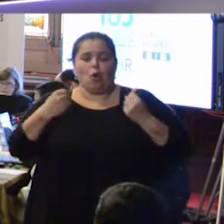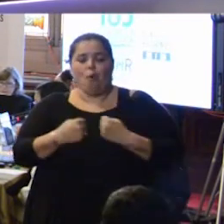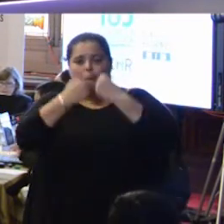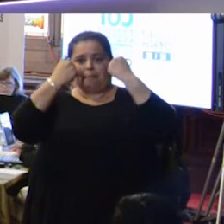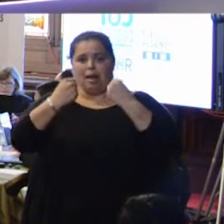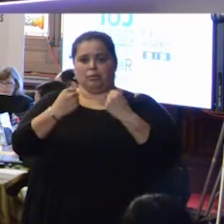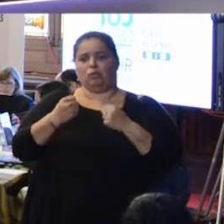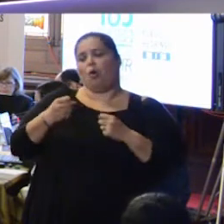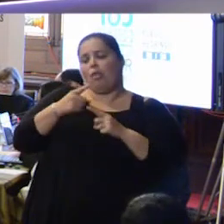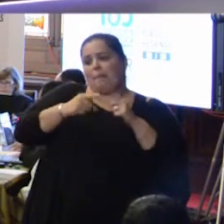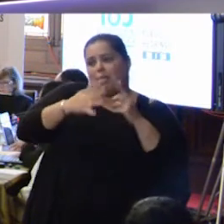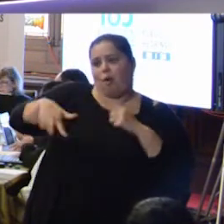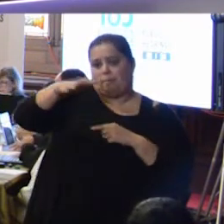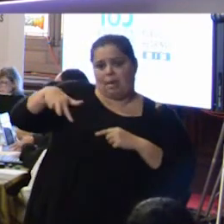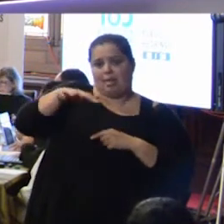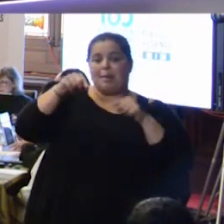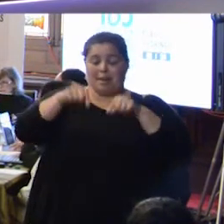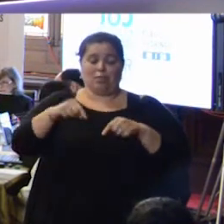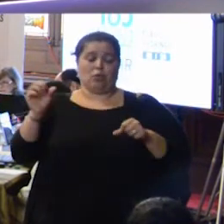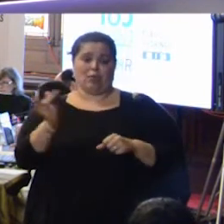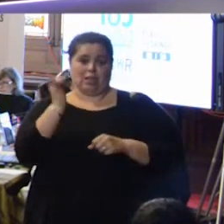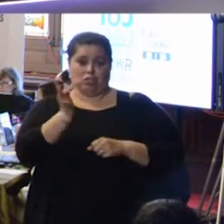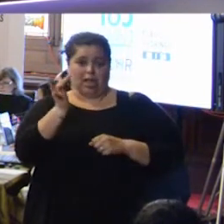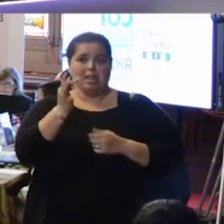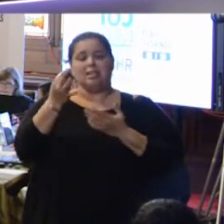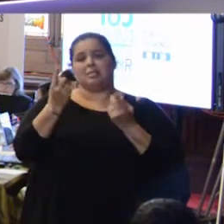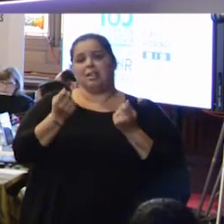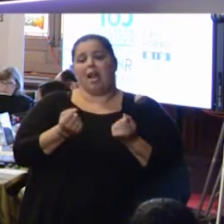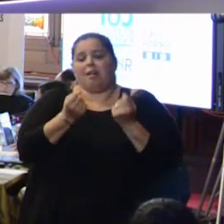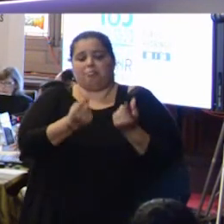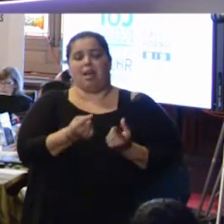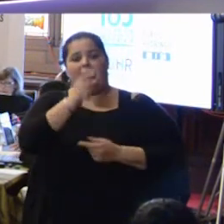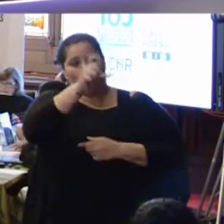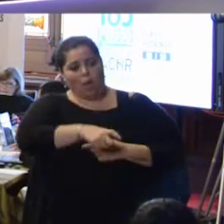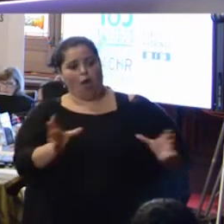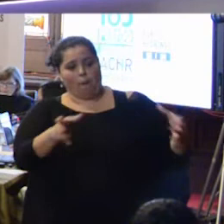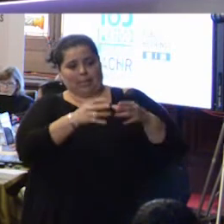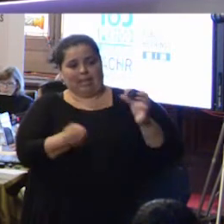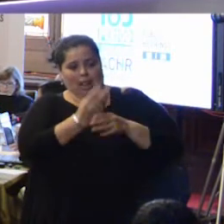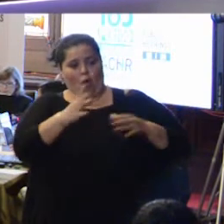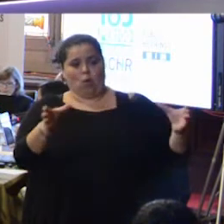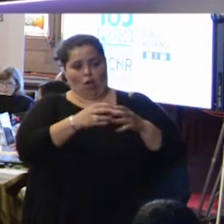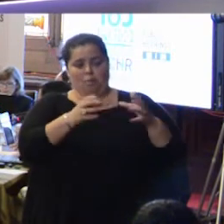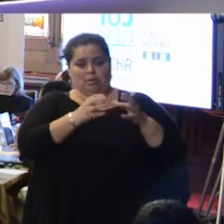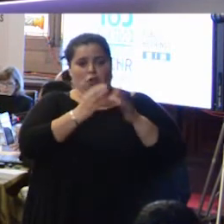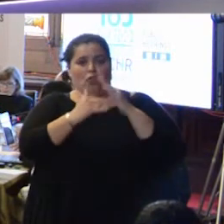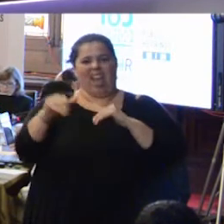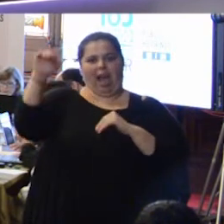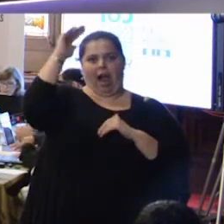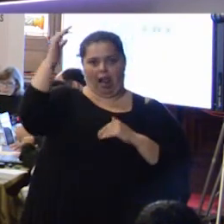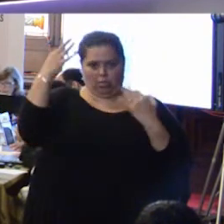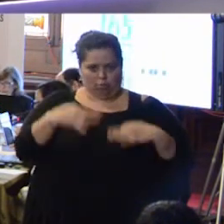Estos talleres, para estos talleres se ha designado inclusive una comisión de alto nivel y están